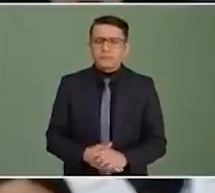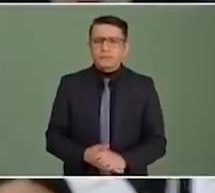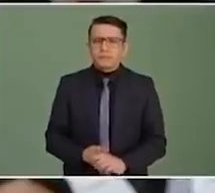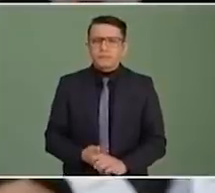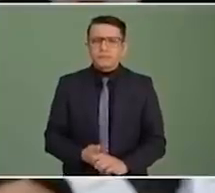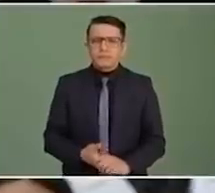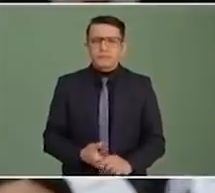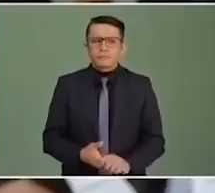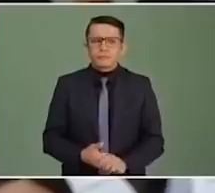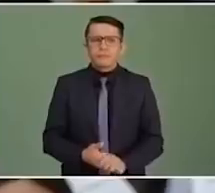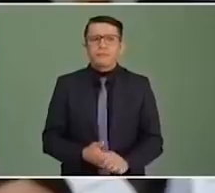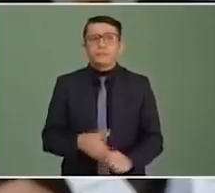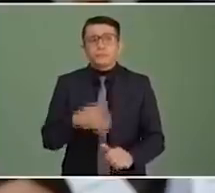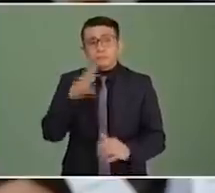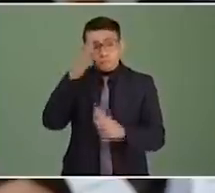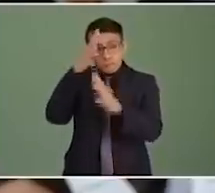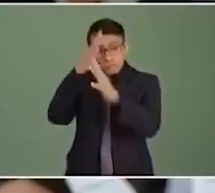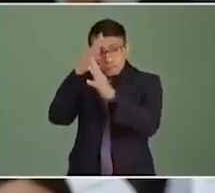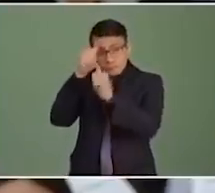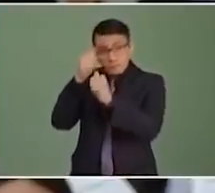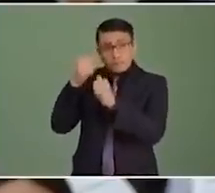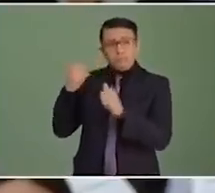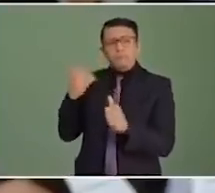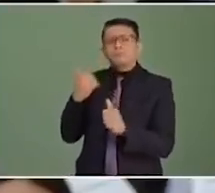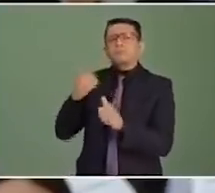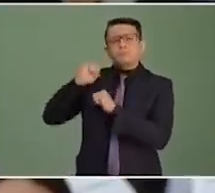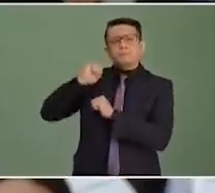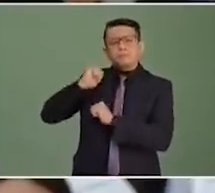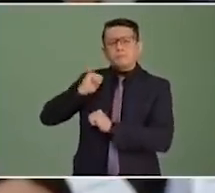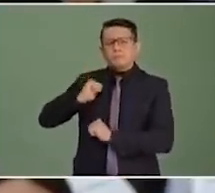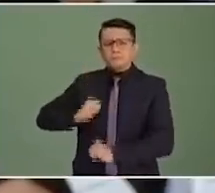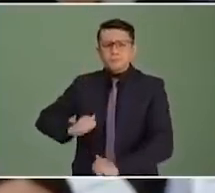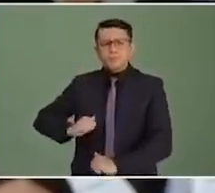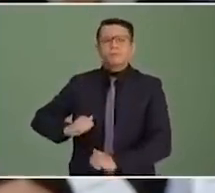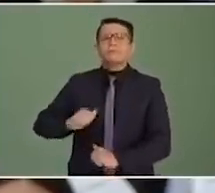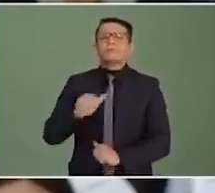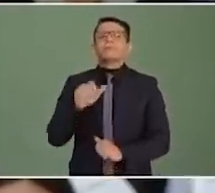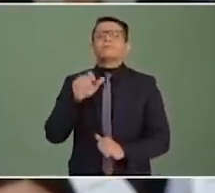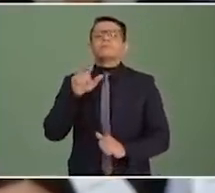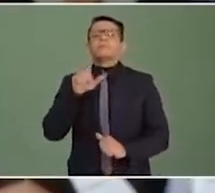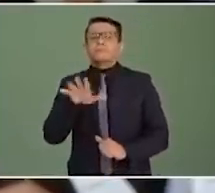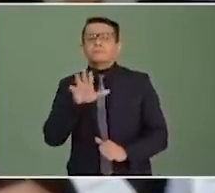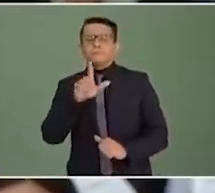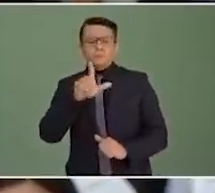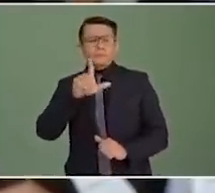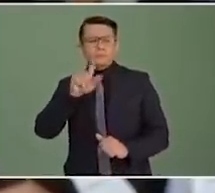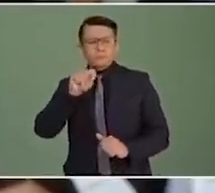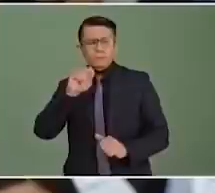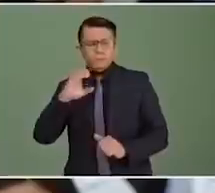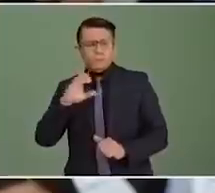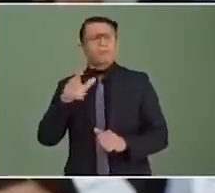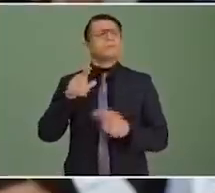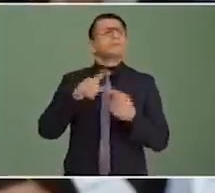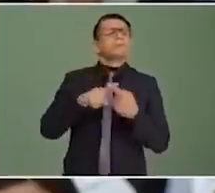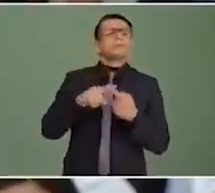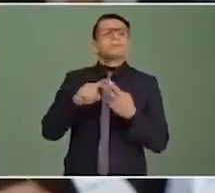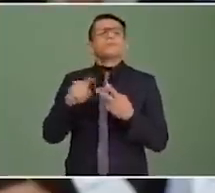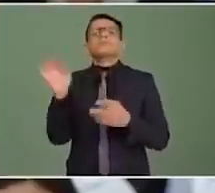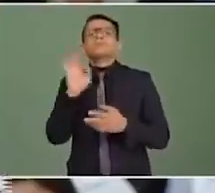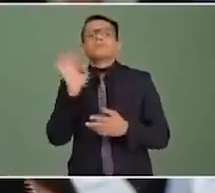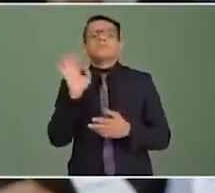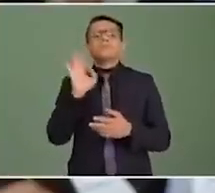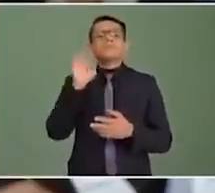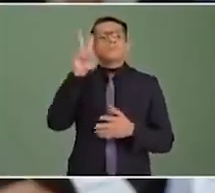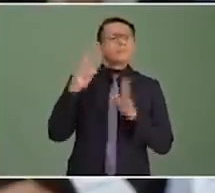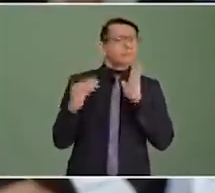acuerdo a la titular del sat es una industria ilegal que alcanza los casi 2 millones de pesos al año se discutió esta mañana a